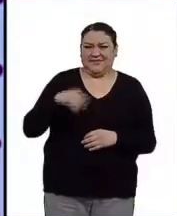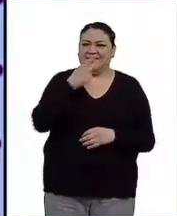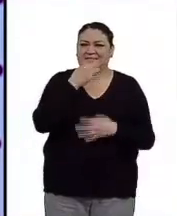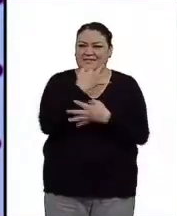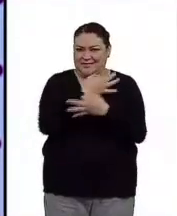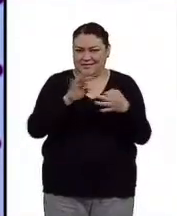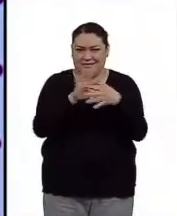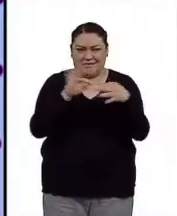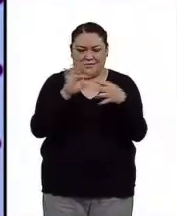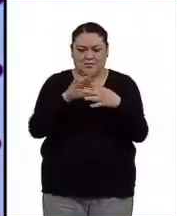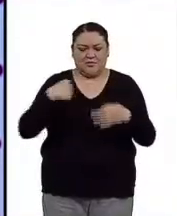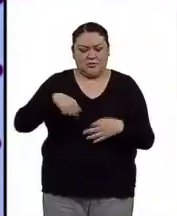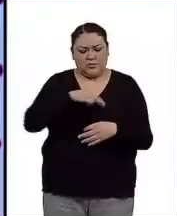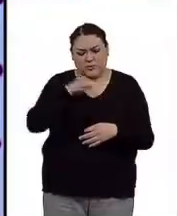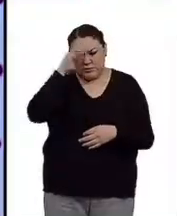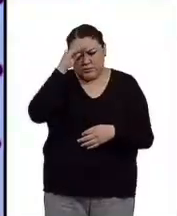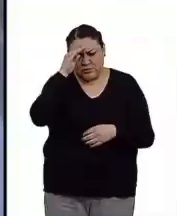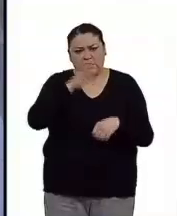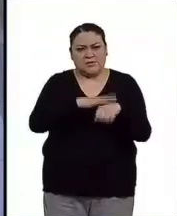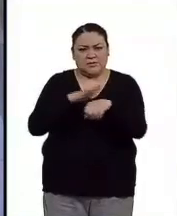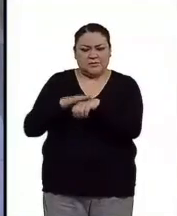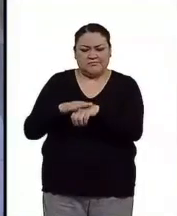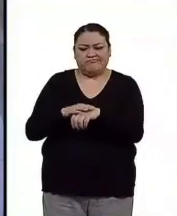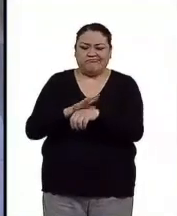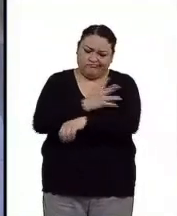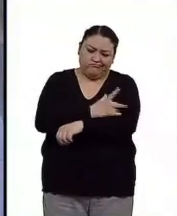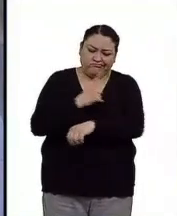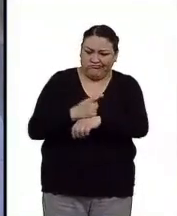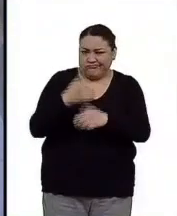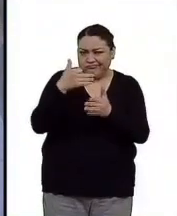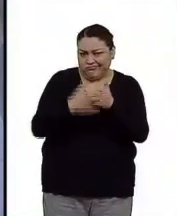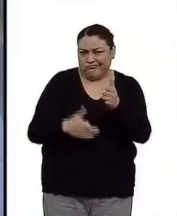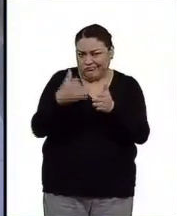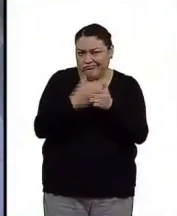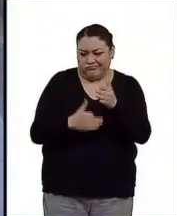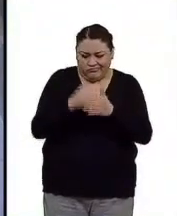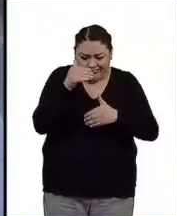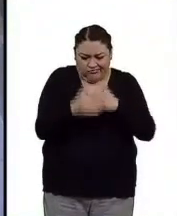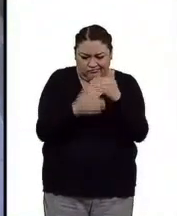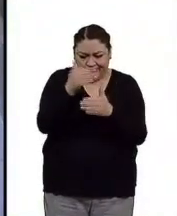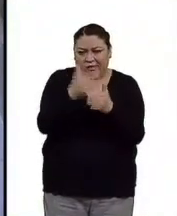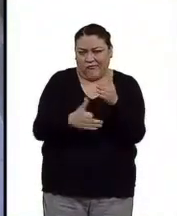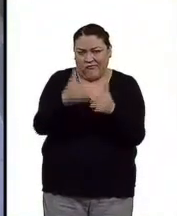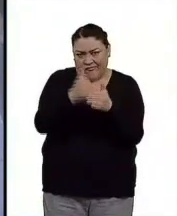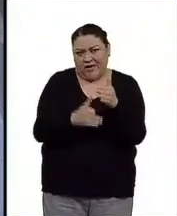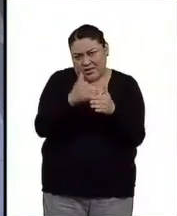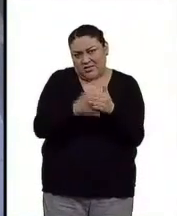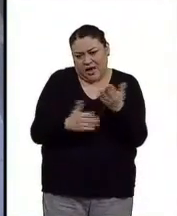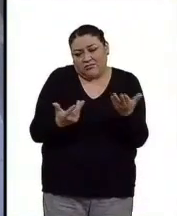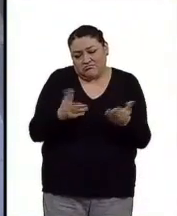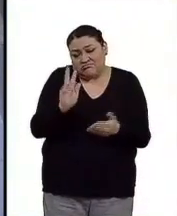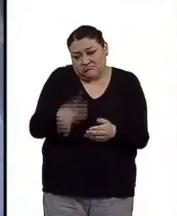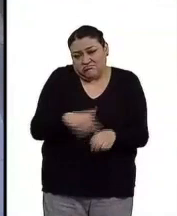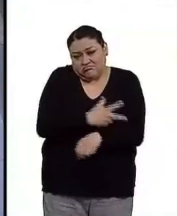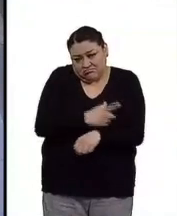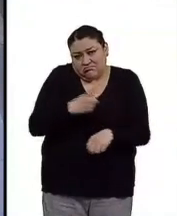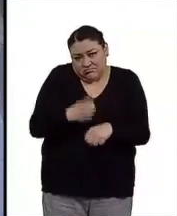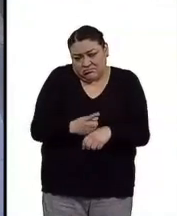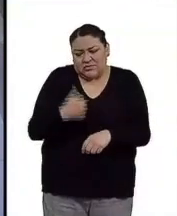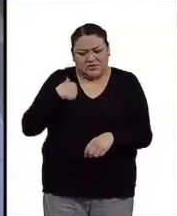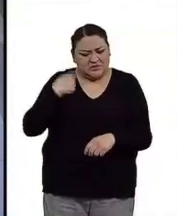mensaje que podemos tener es que sí falta mucho todavía camino por recorrer en este tema, sobre todo porque no nada más, como